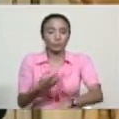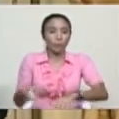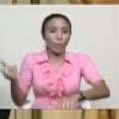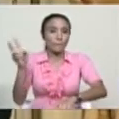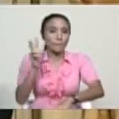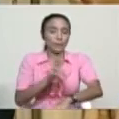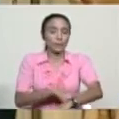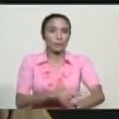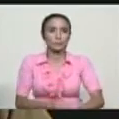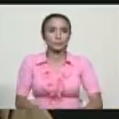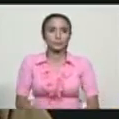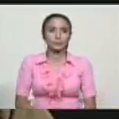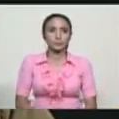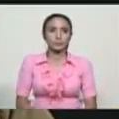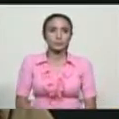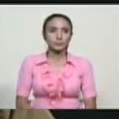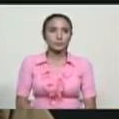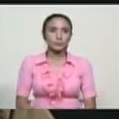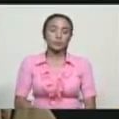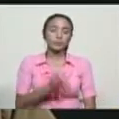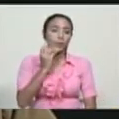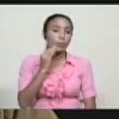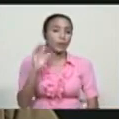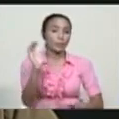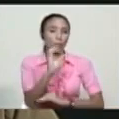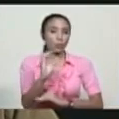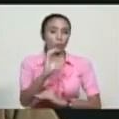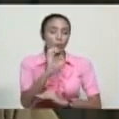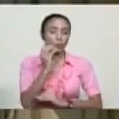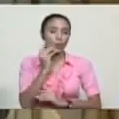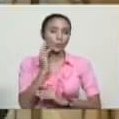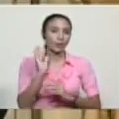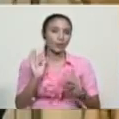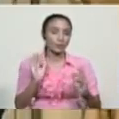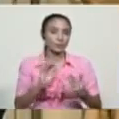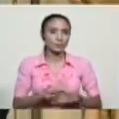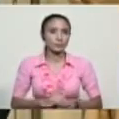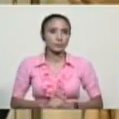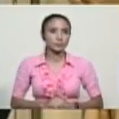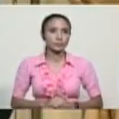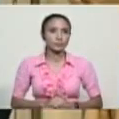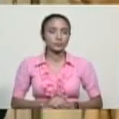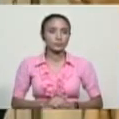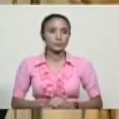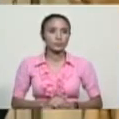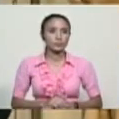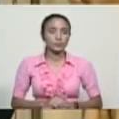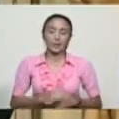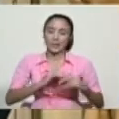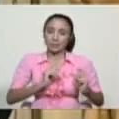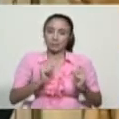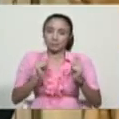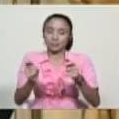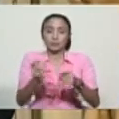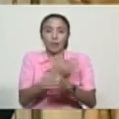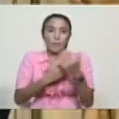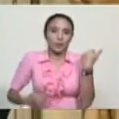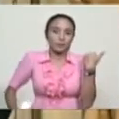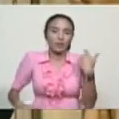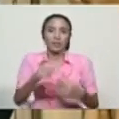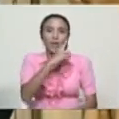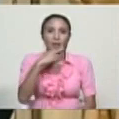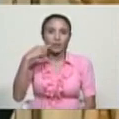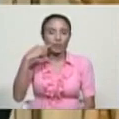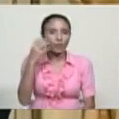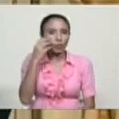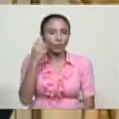Más extremista. En el caso de Colombia, quien ha tomado el poder político es un presidente, Iván Duque, que